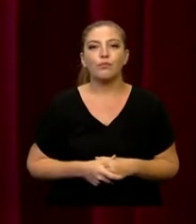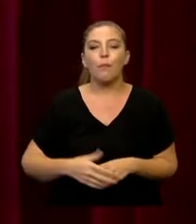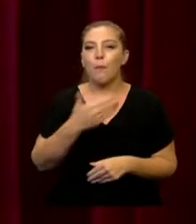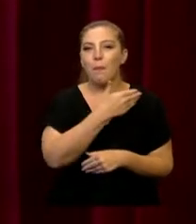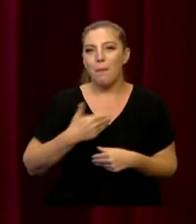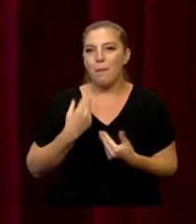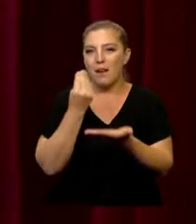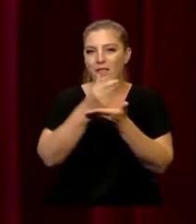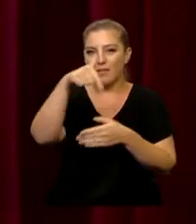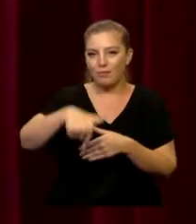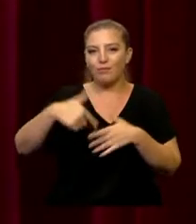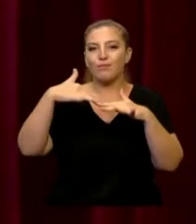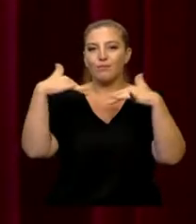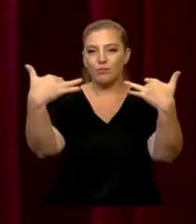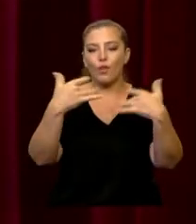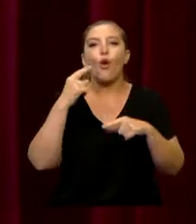siga